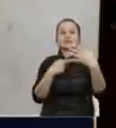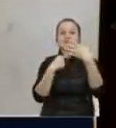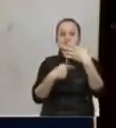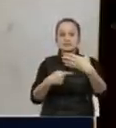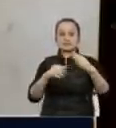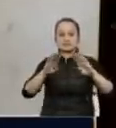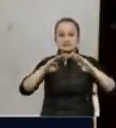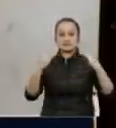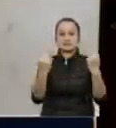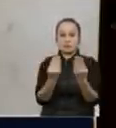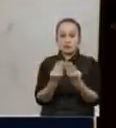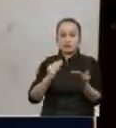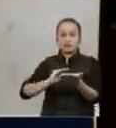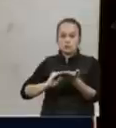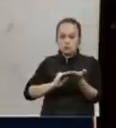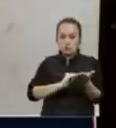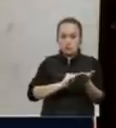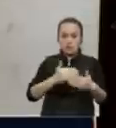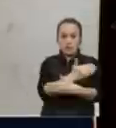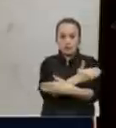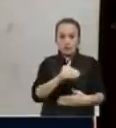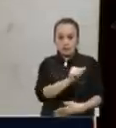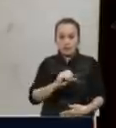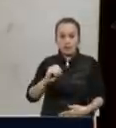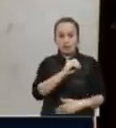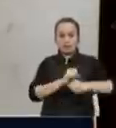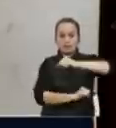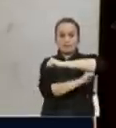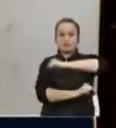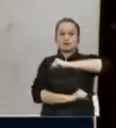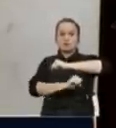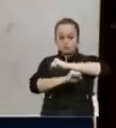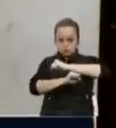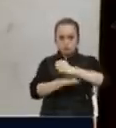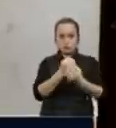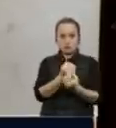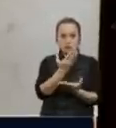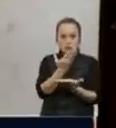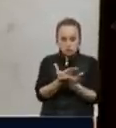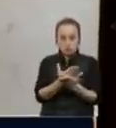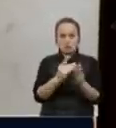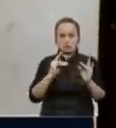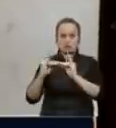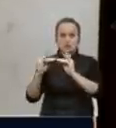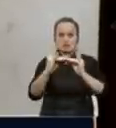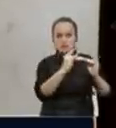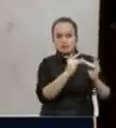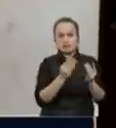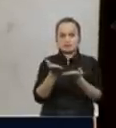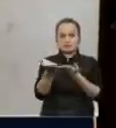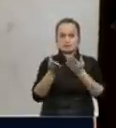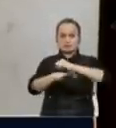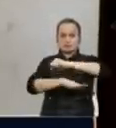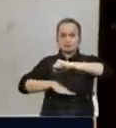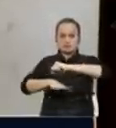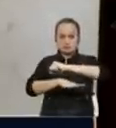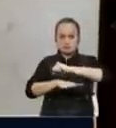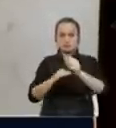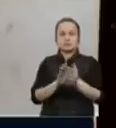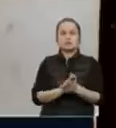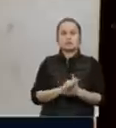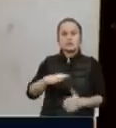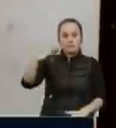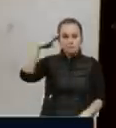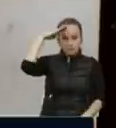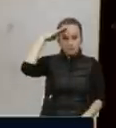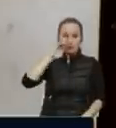6 colegios para niños. Fortalecimiento de la infraestructura de alojamiento y áreas de servicios básicos. En la